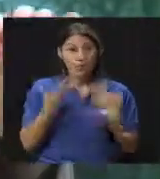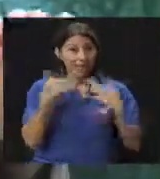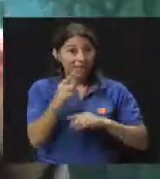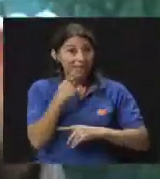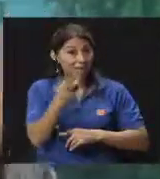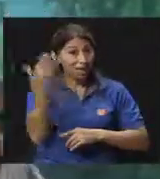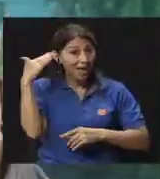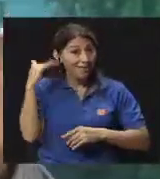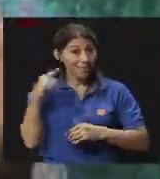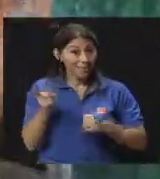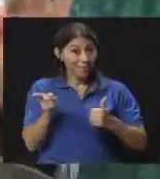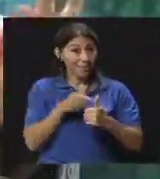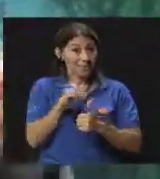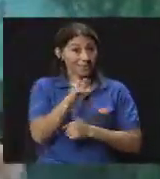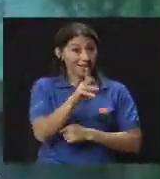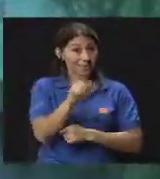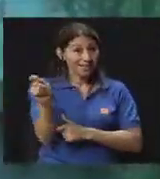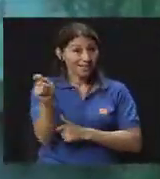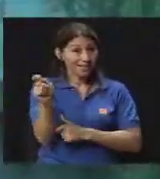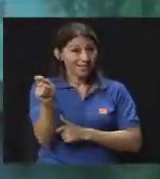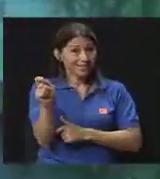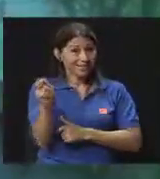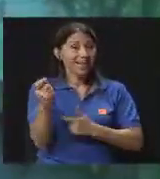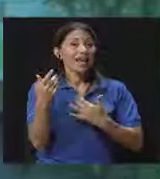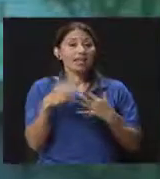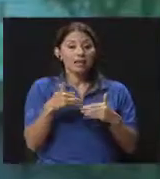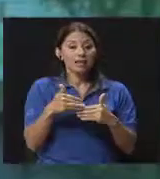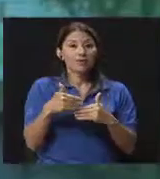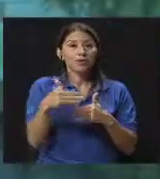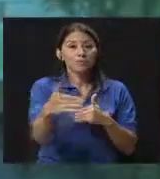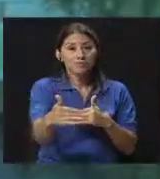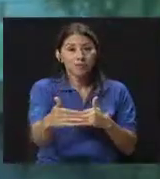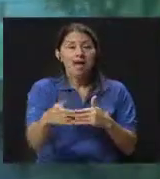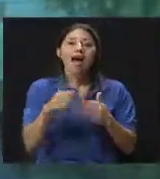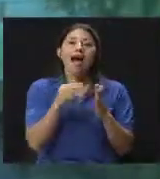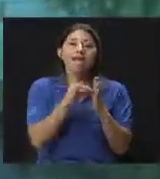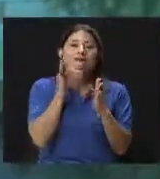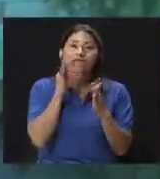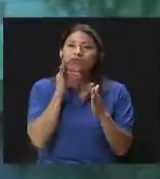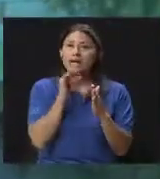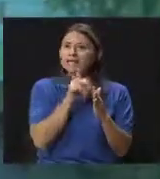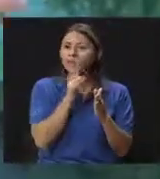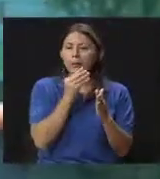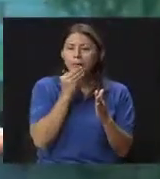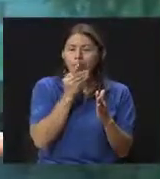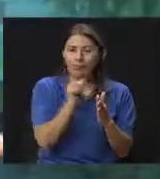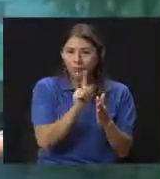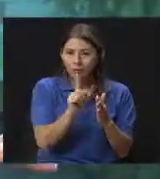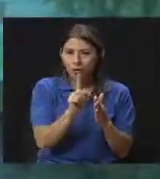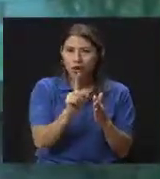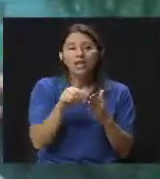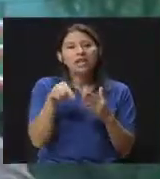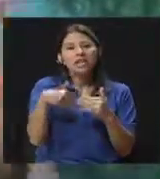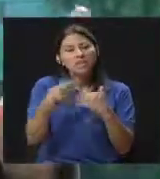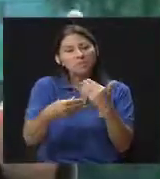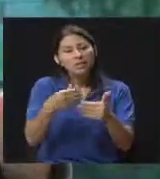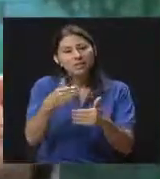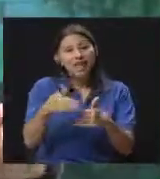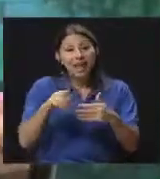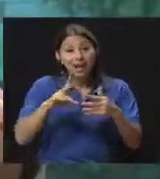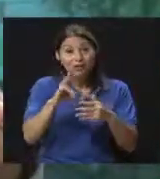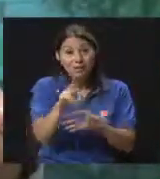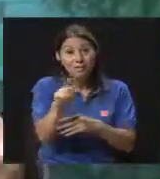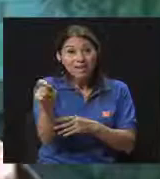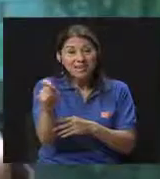eran verduras y frutas no ácidas. A los 7 meses de vida se le introducen leguminosas, que son todos los